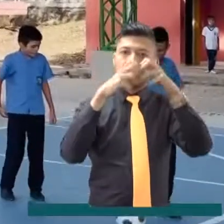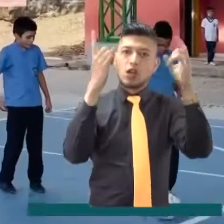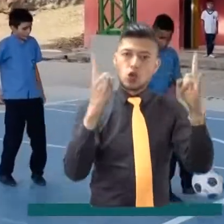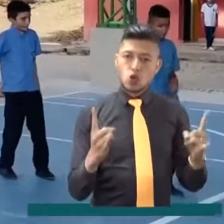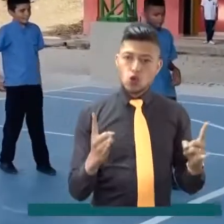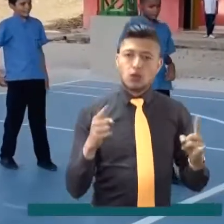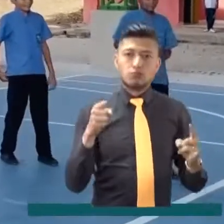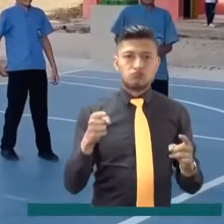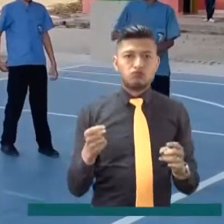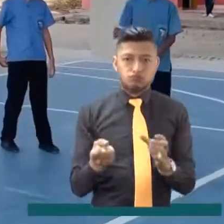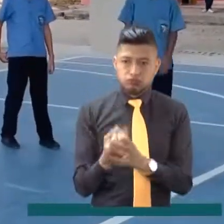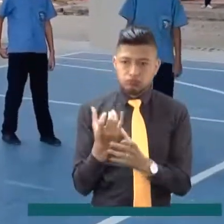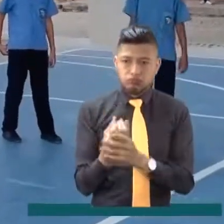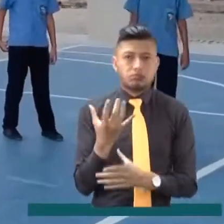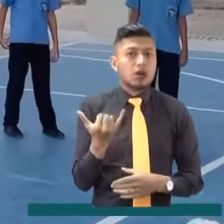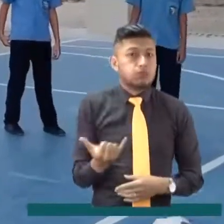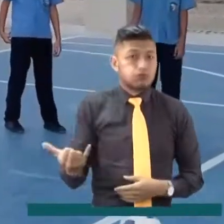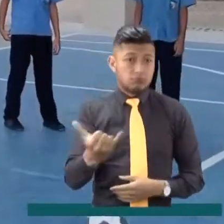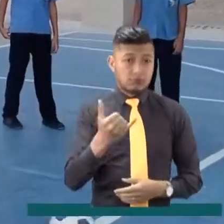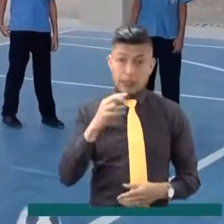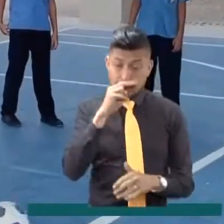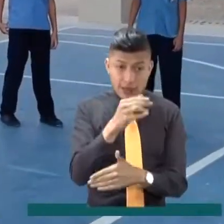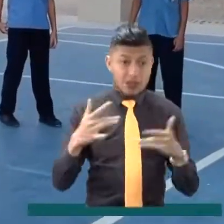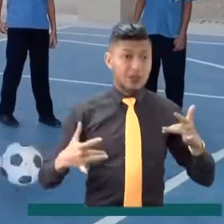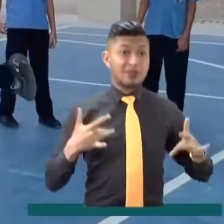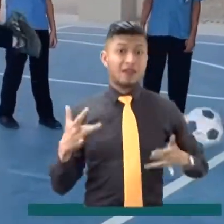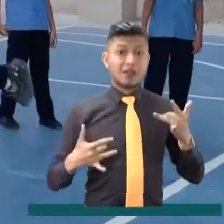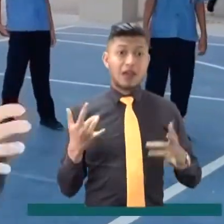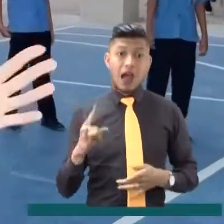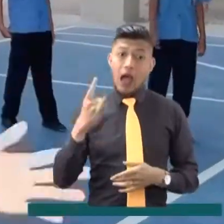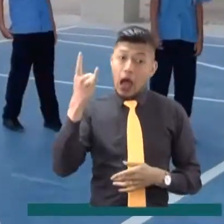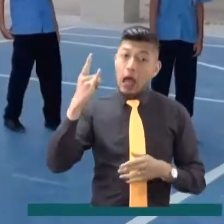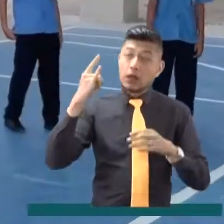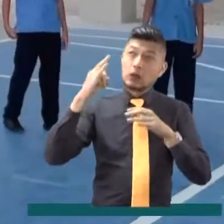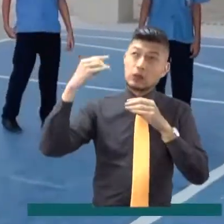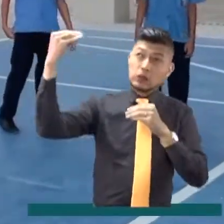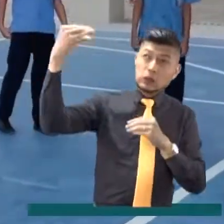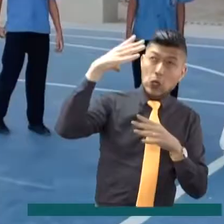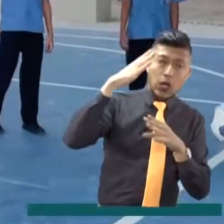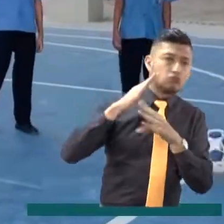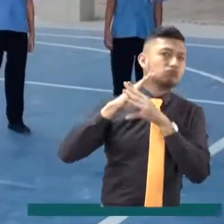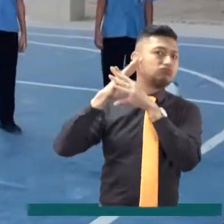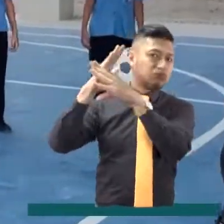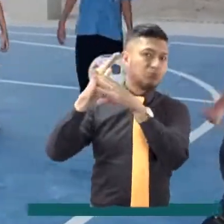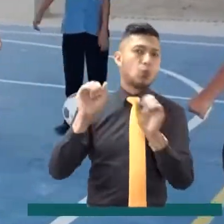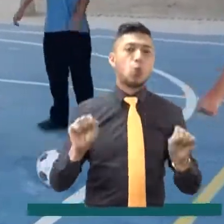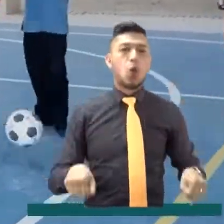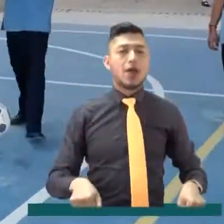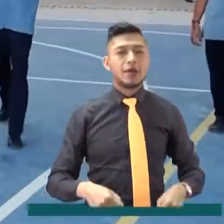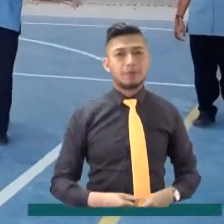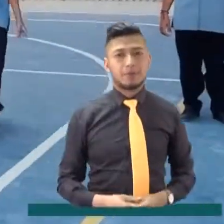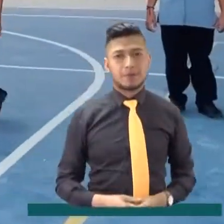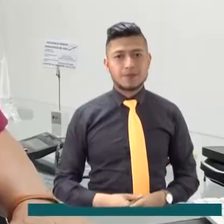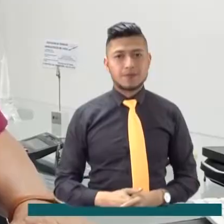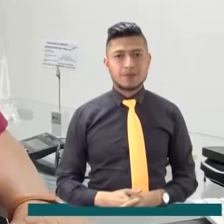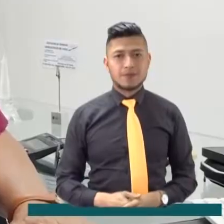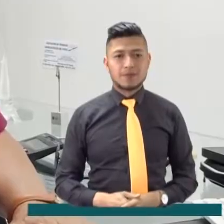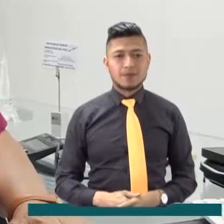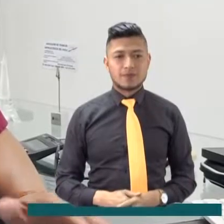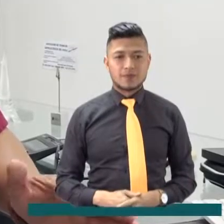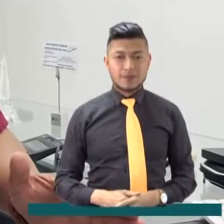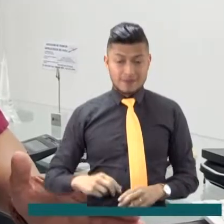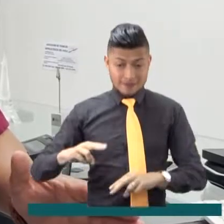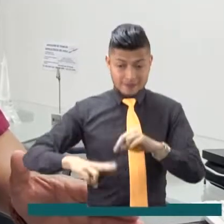solar, permiten que los niños y niñas se diviertan sin necesidad de exponerse a los rayos ultravioleta. Pues